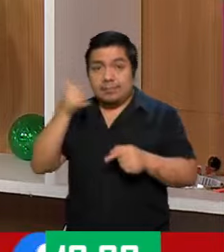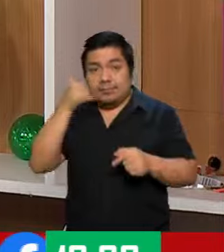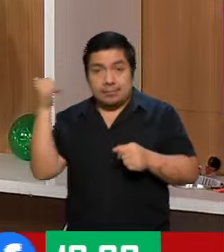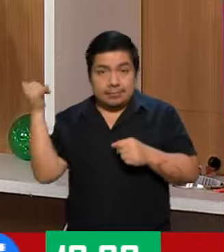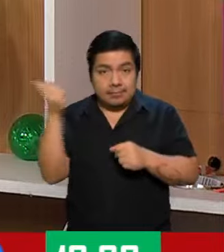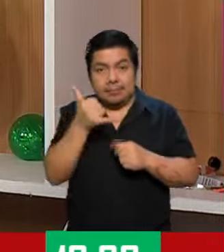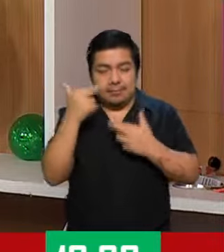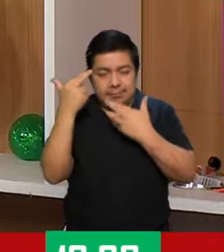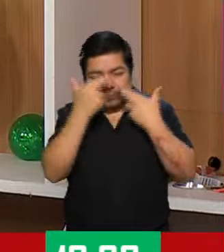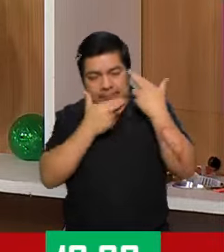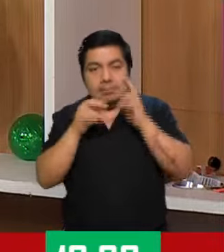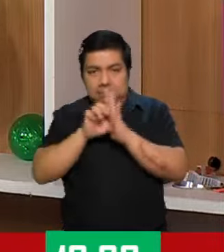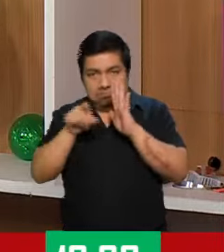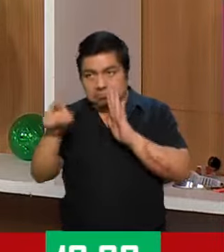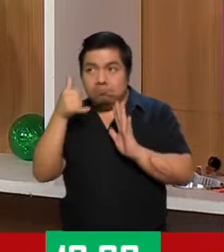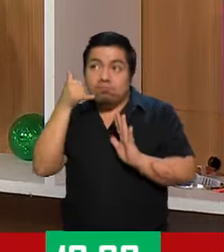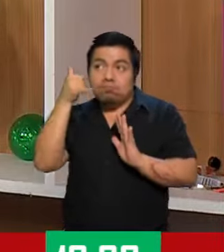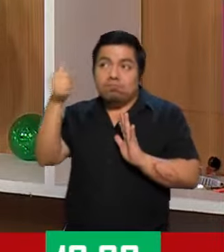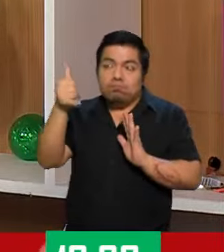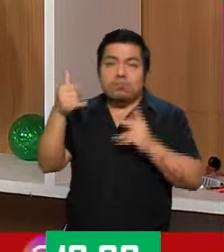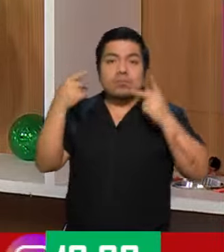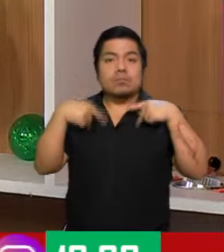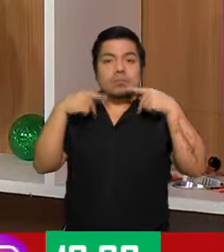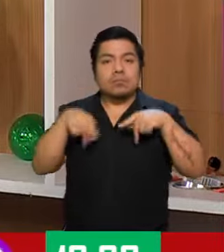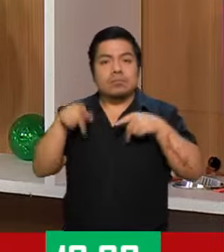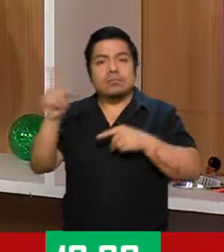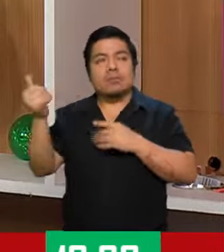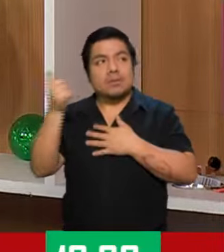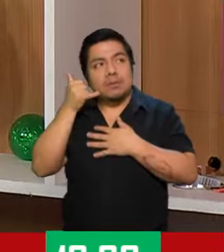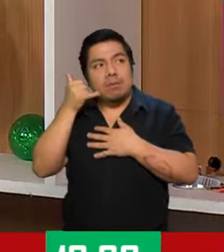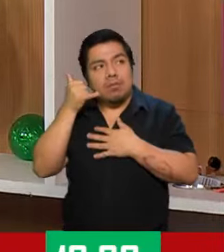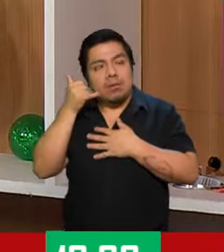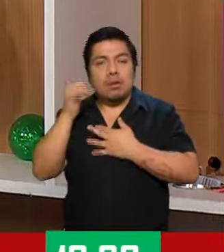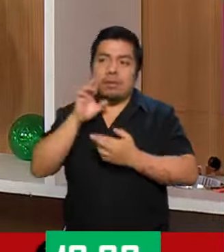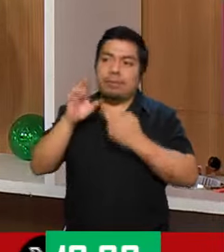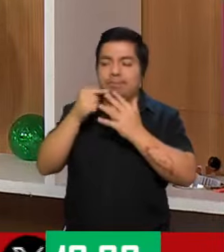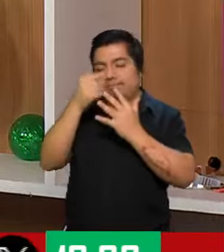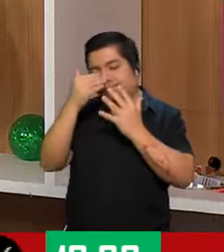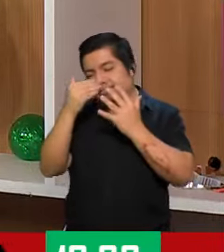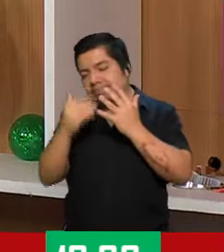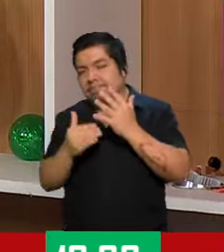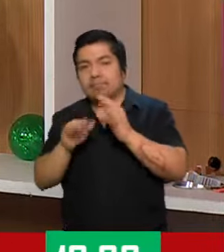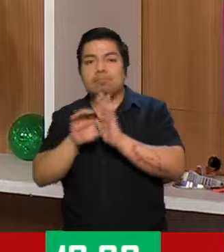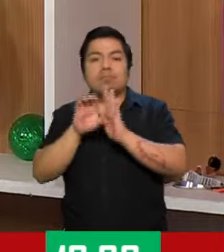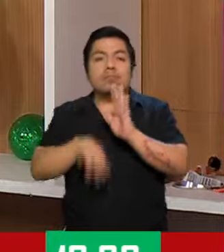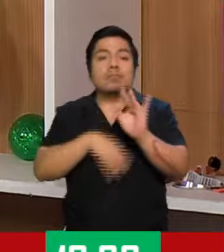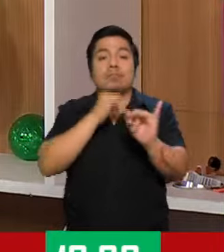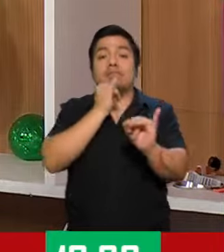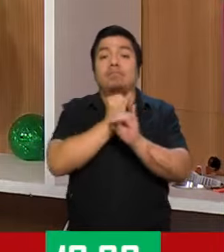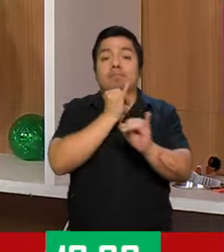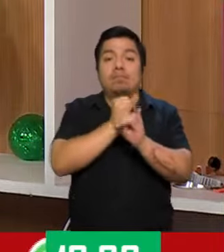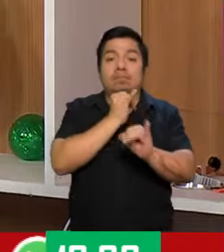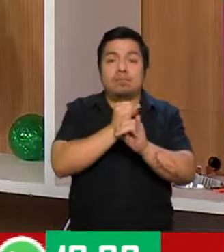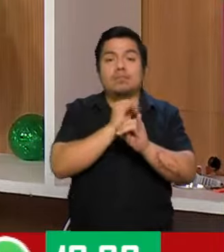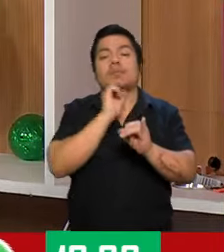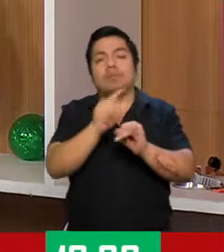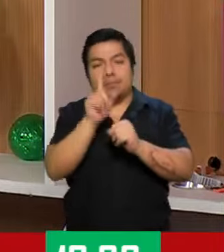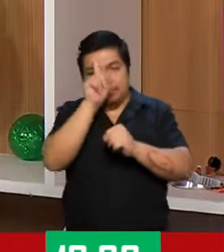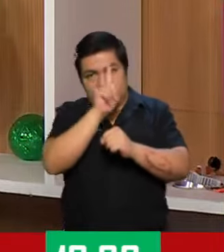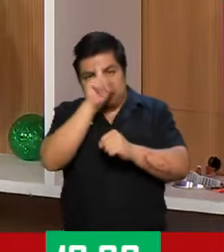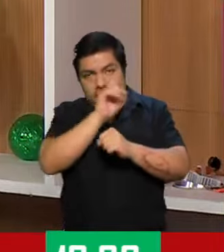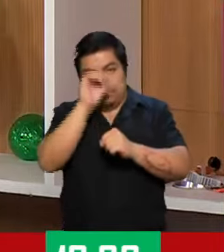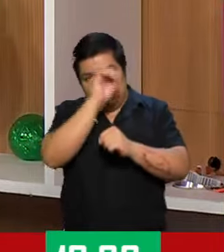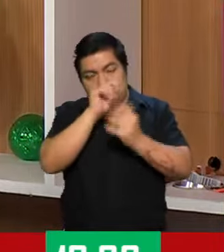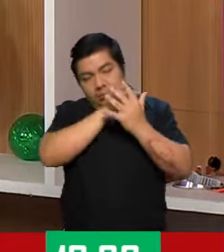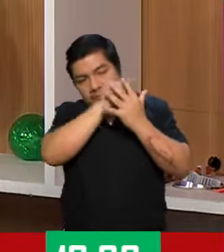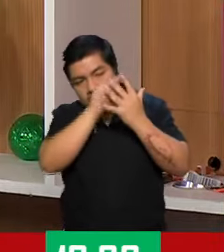hace una evaluación. Cuando tú llamas, hay un asesor capacitado que hace una evaluación de tu situación. Si es un tema virtual, te da consejos para